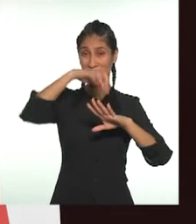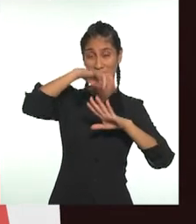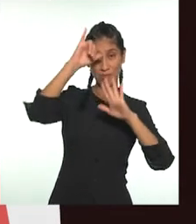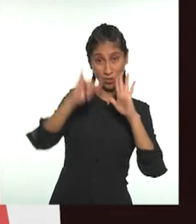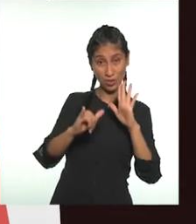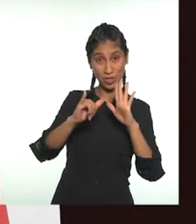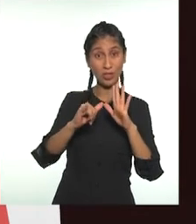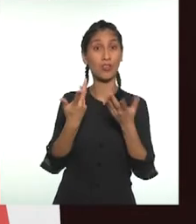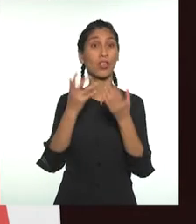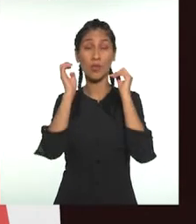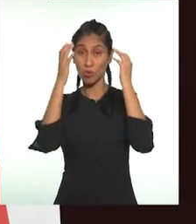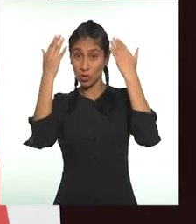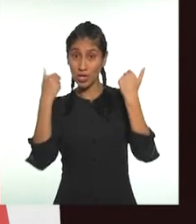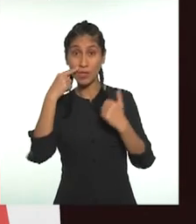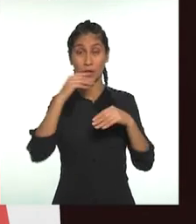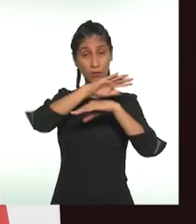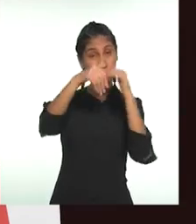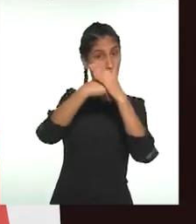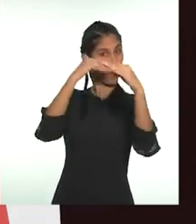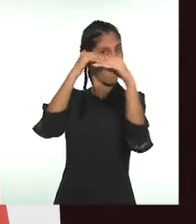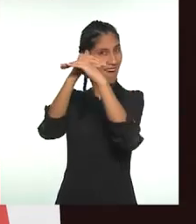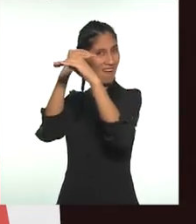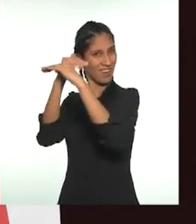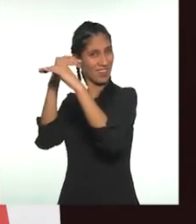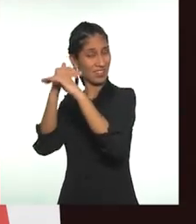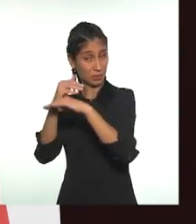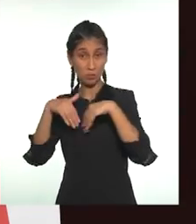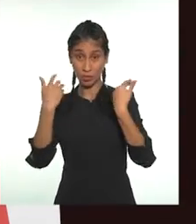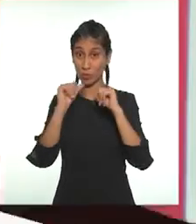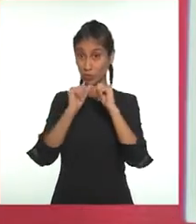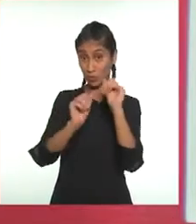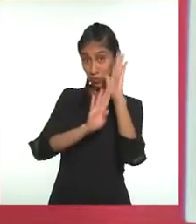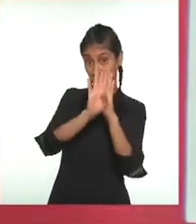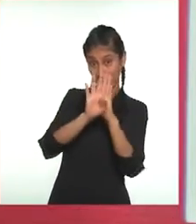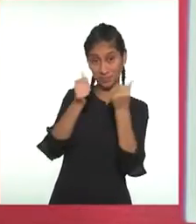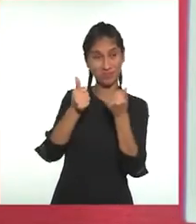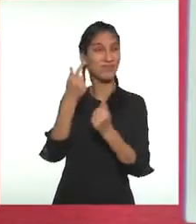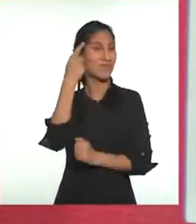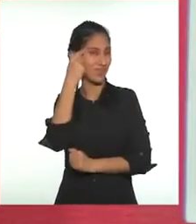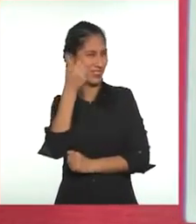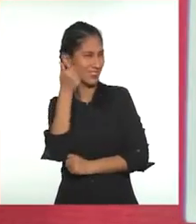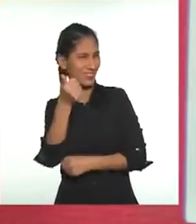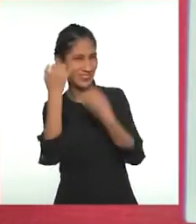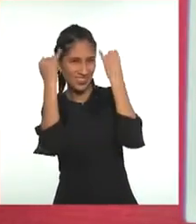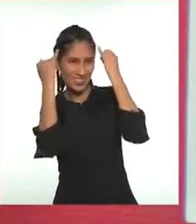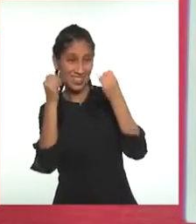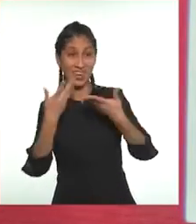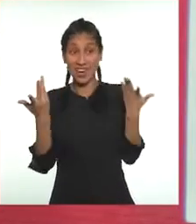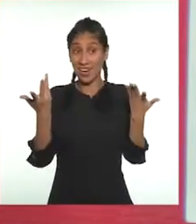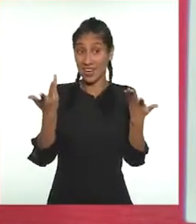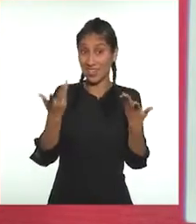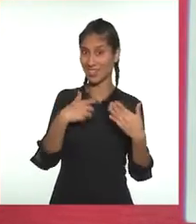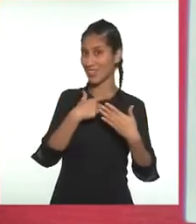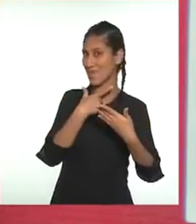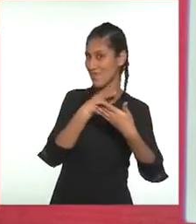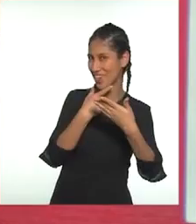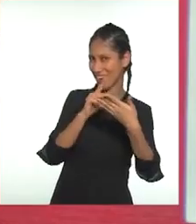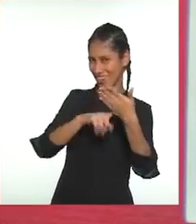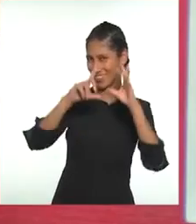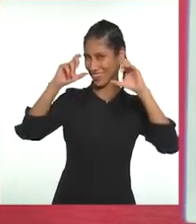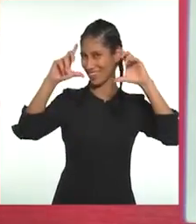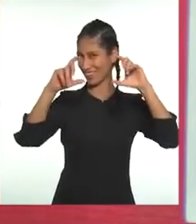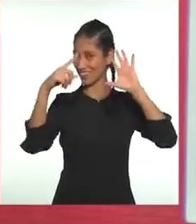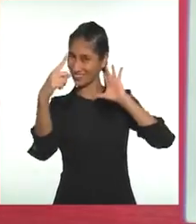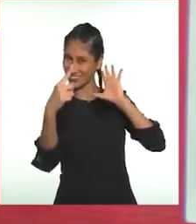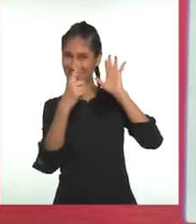son equitativos. Y creo que podemos seguir desarrollándolo. ¿Qué te parece? Me encanta la idea. Ay, y me encanta esta foto